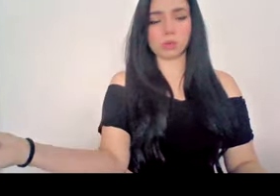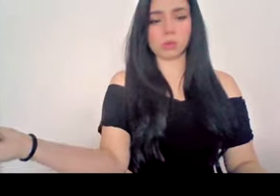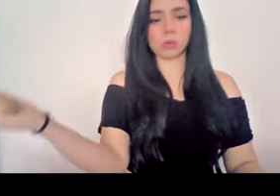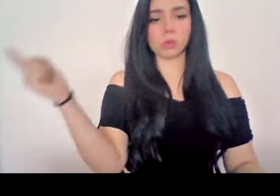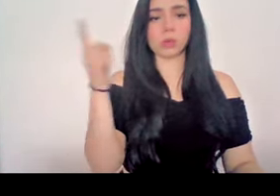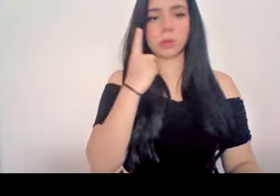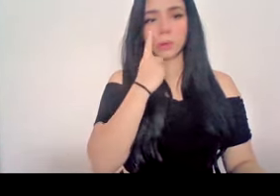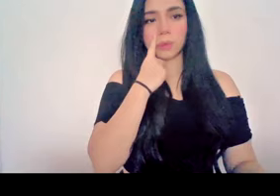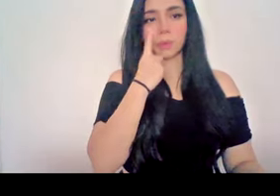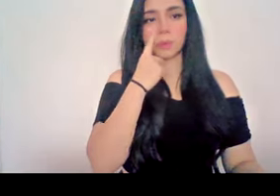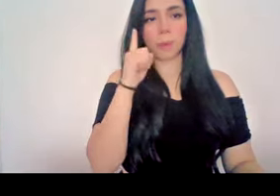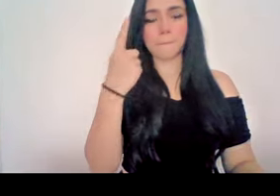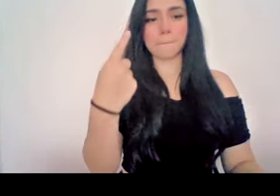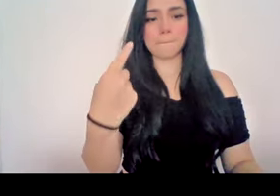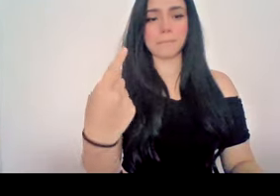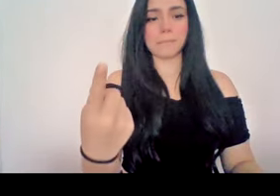De otro.